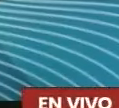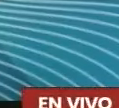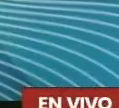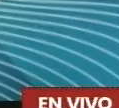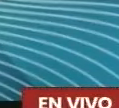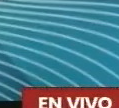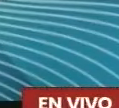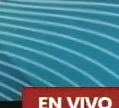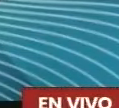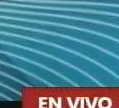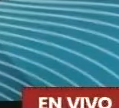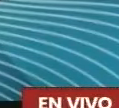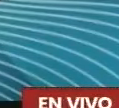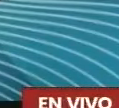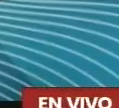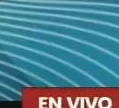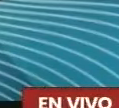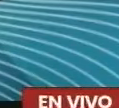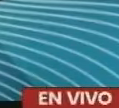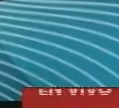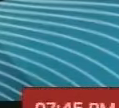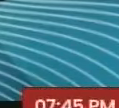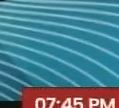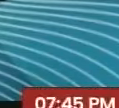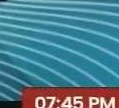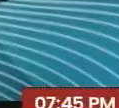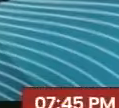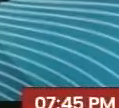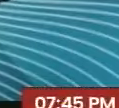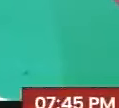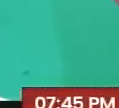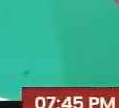en todos los escenarios del mundo. Náguara.